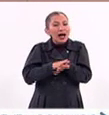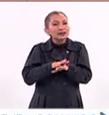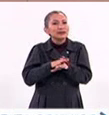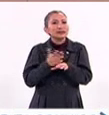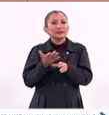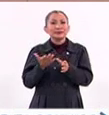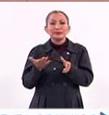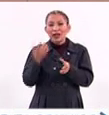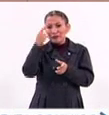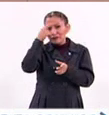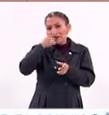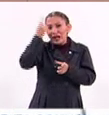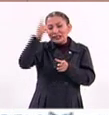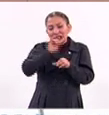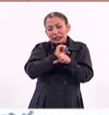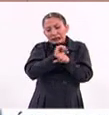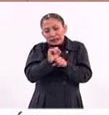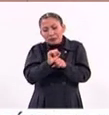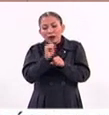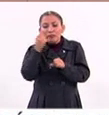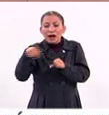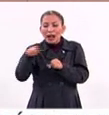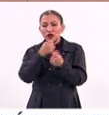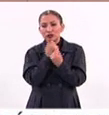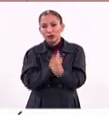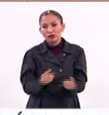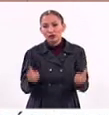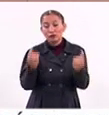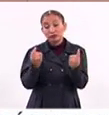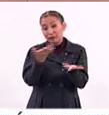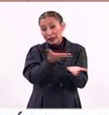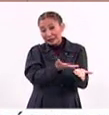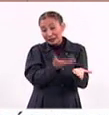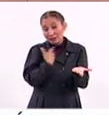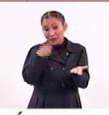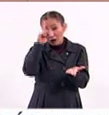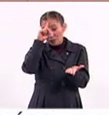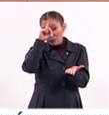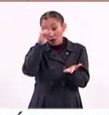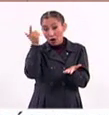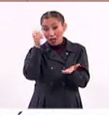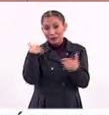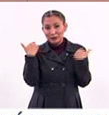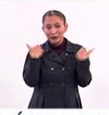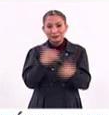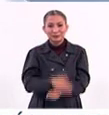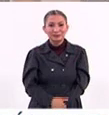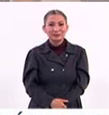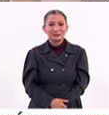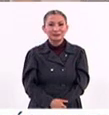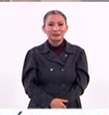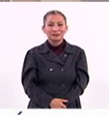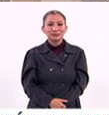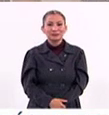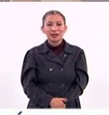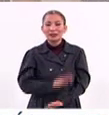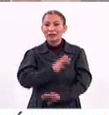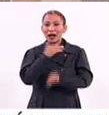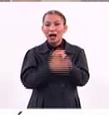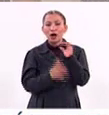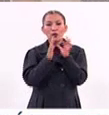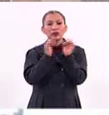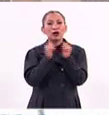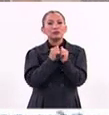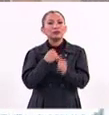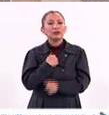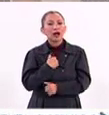más fácil, mucho más asequible para los más pequeñines. Así que esta es mi recomendación, espero que la disfruten. Llegamos al final de